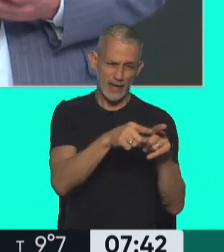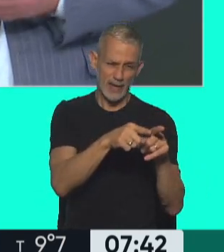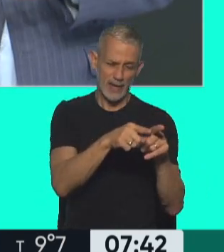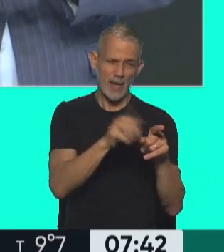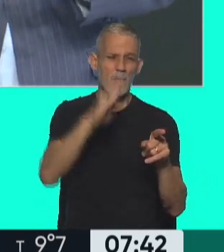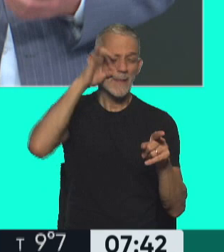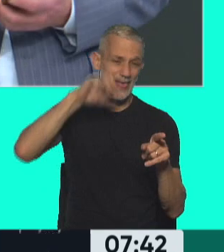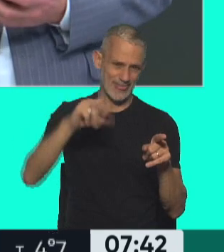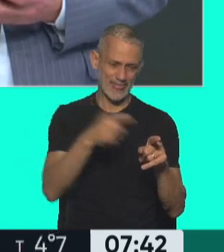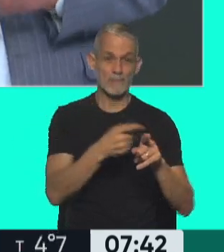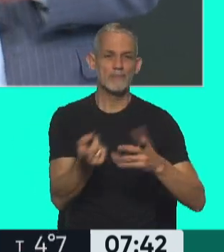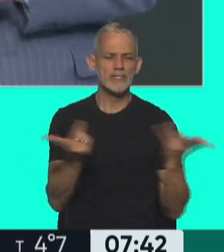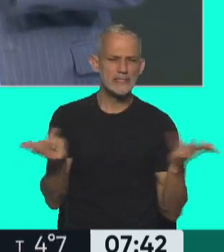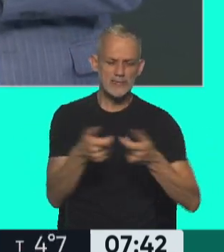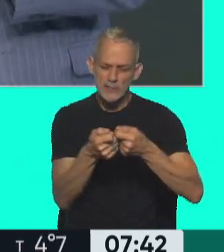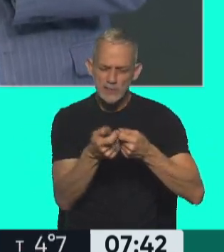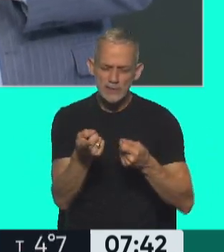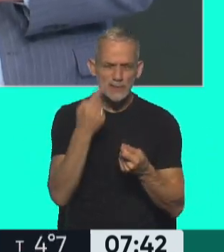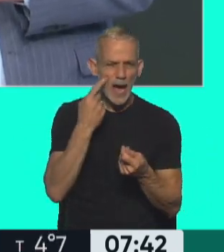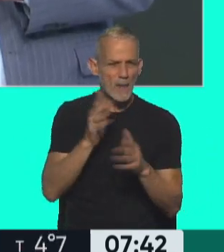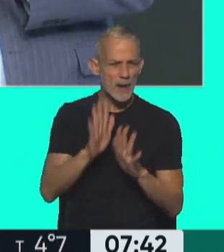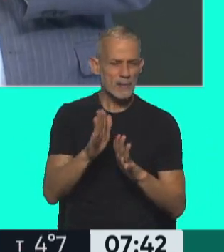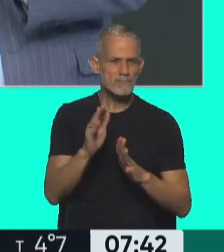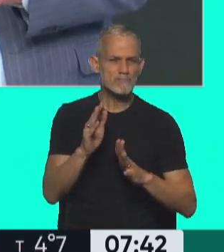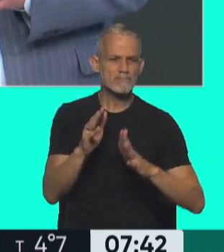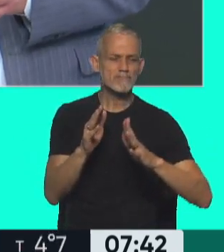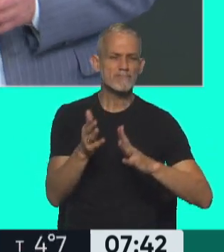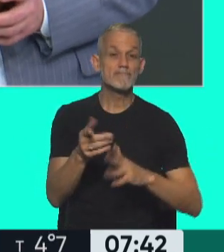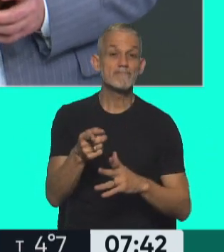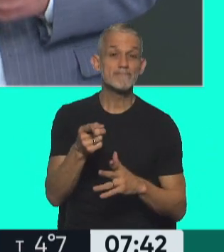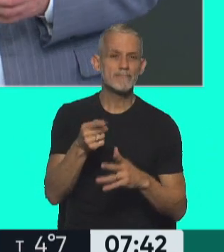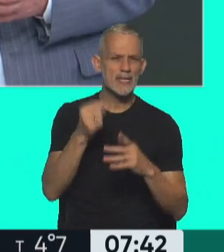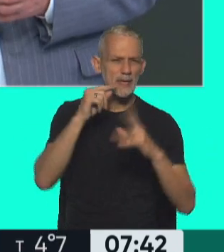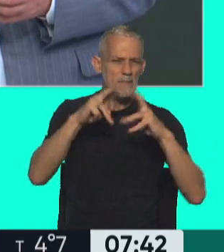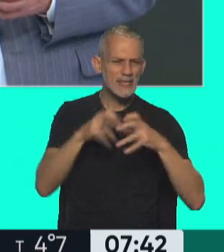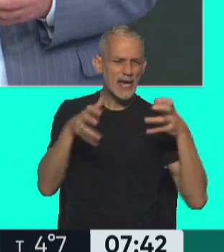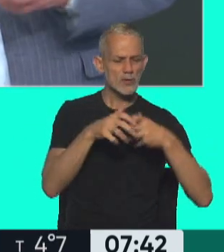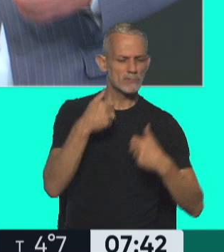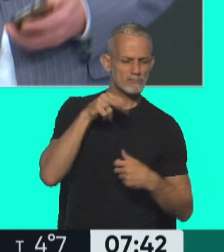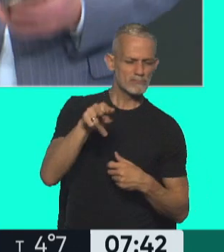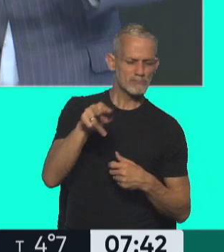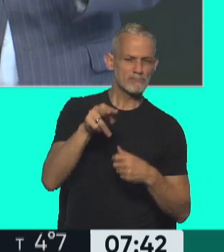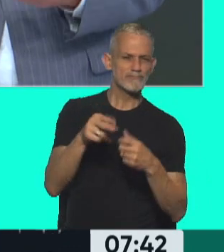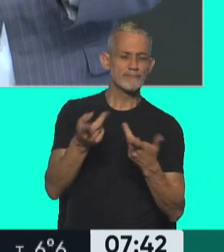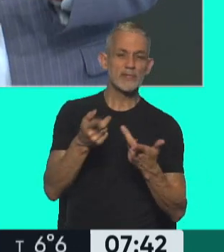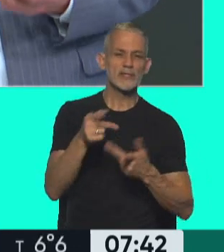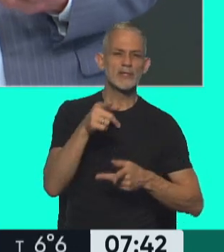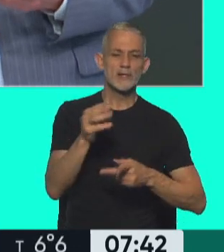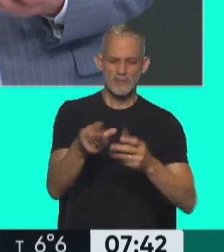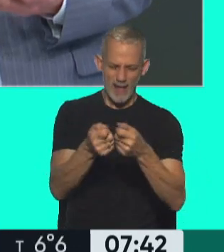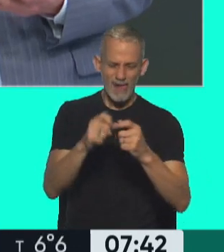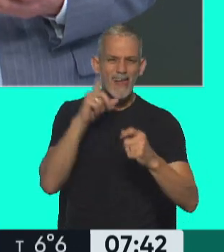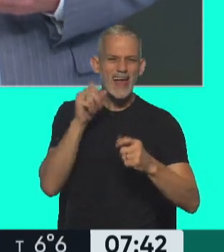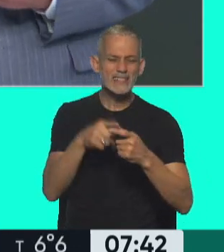de... Se interpretó, una parte los investigadores interpretan que ese, che, ¿cómo mandaste a